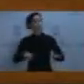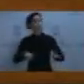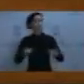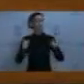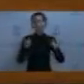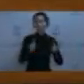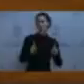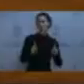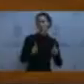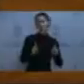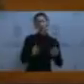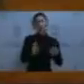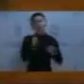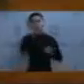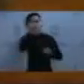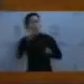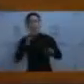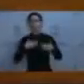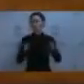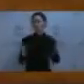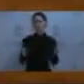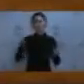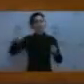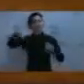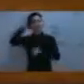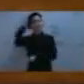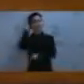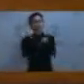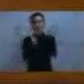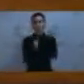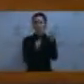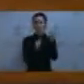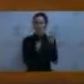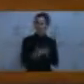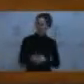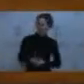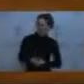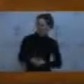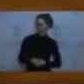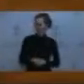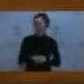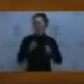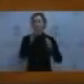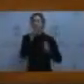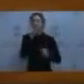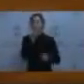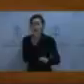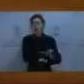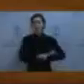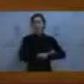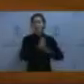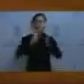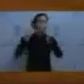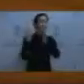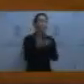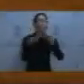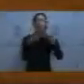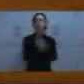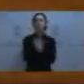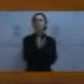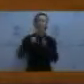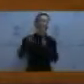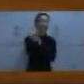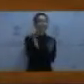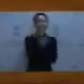medio rural, eso no me corresponde, es de no sé quién. A ver, si el Gobierno es transversal, es transversal. Y yo